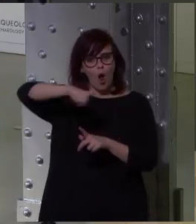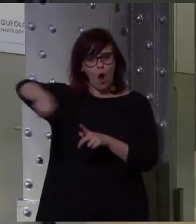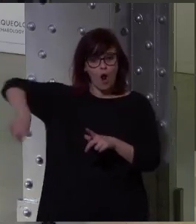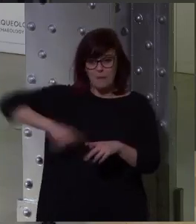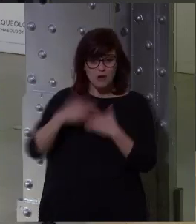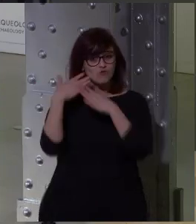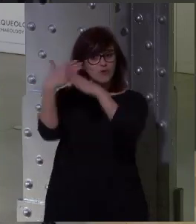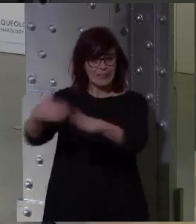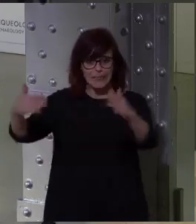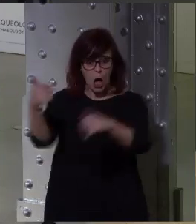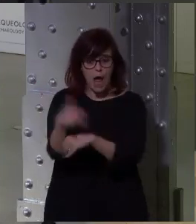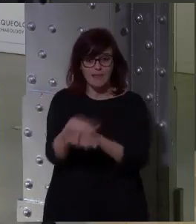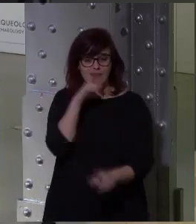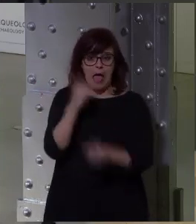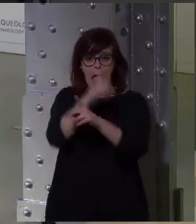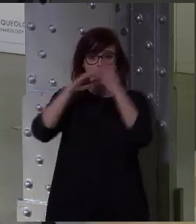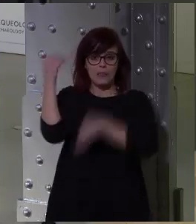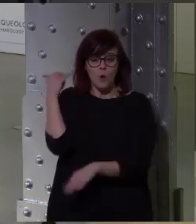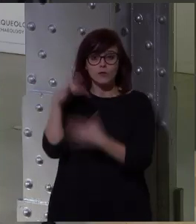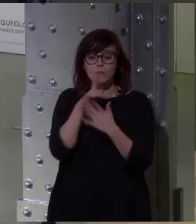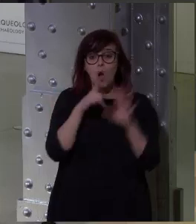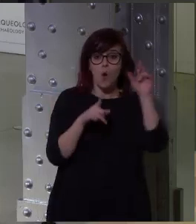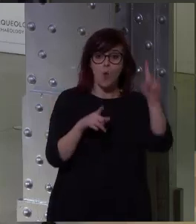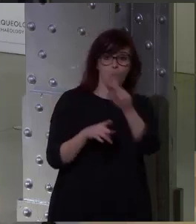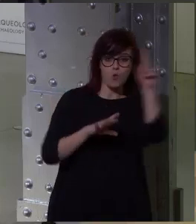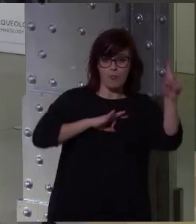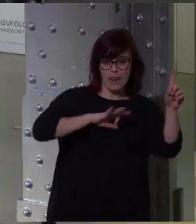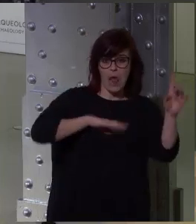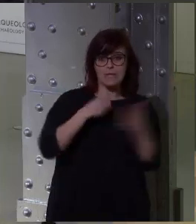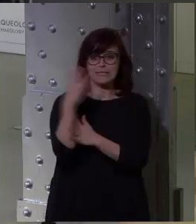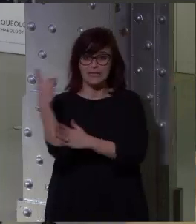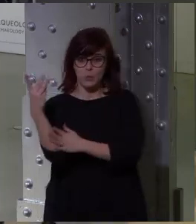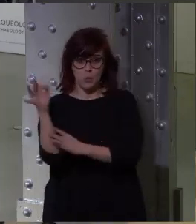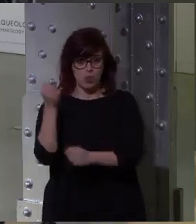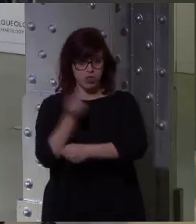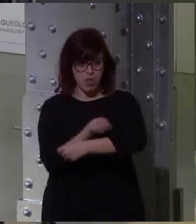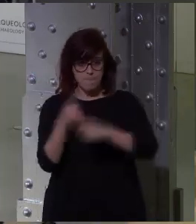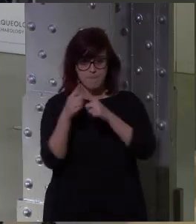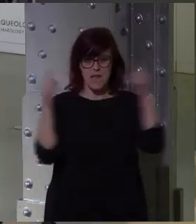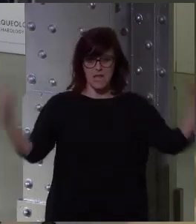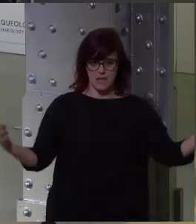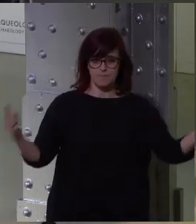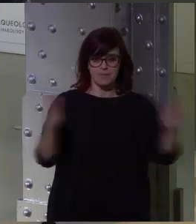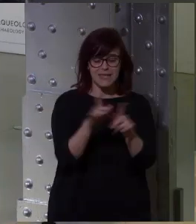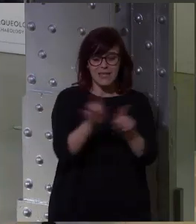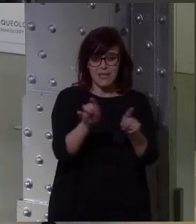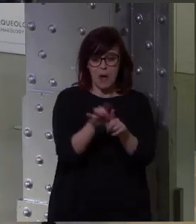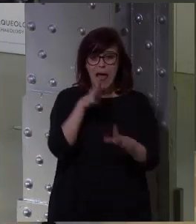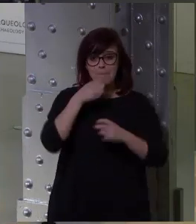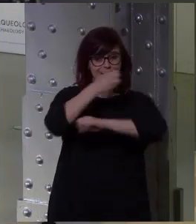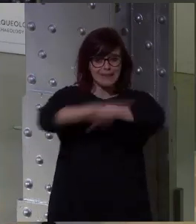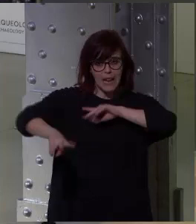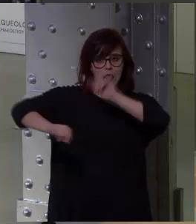suficientes depuradoras y son antiguas. Entonces, del 1 de enero al 31 de diciembre estamos intoxicando